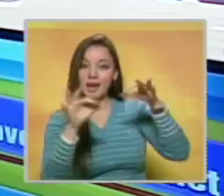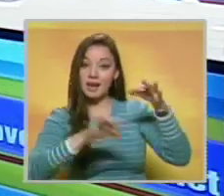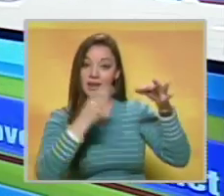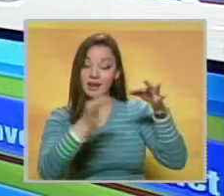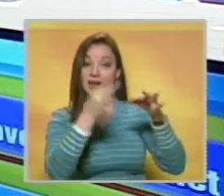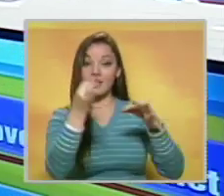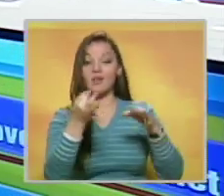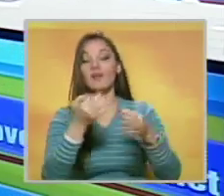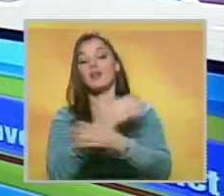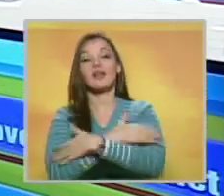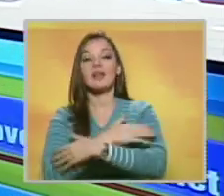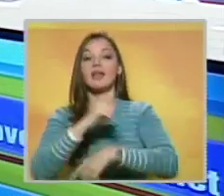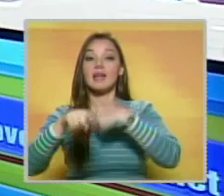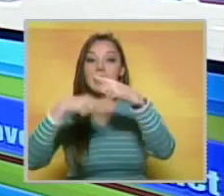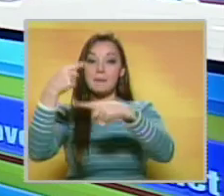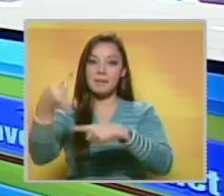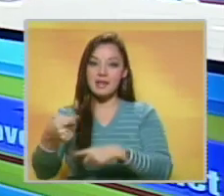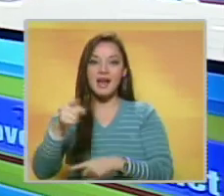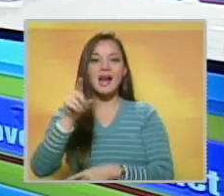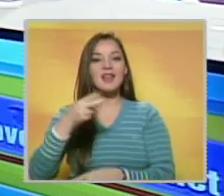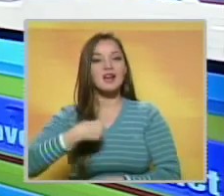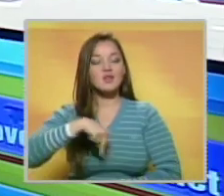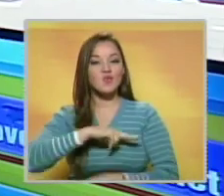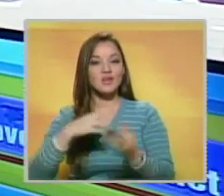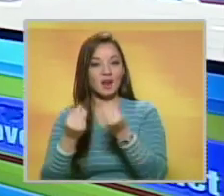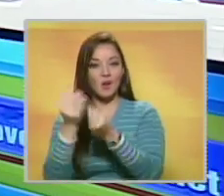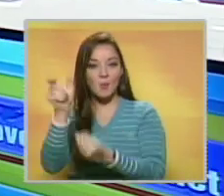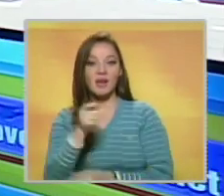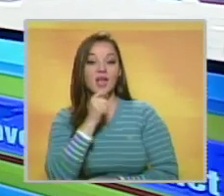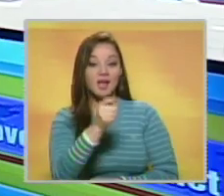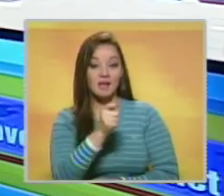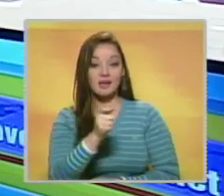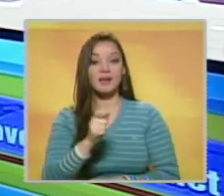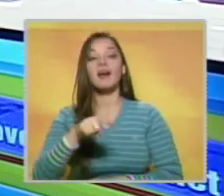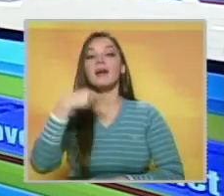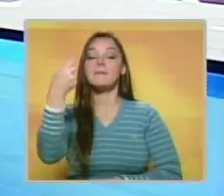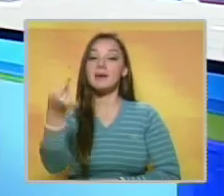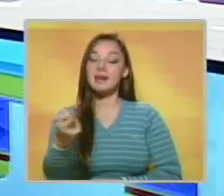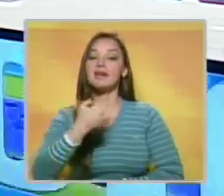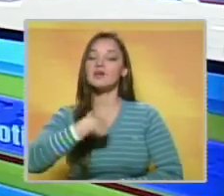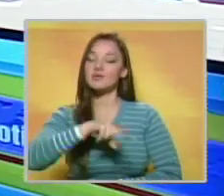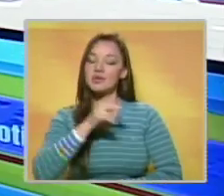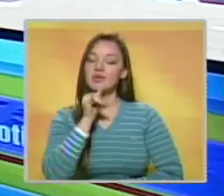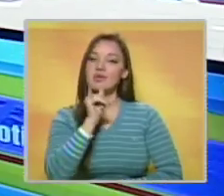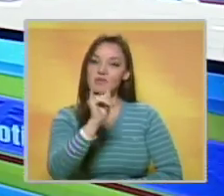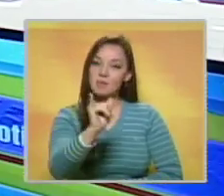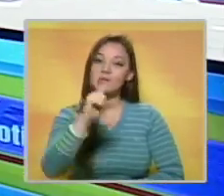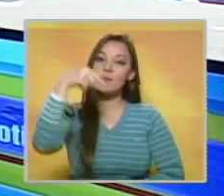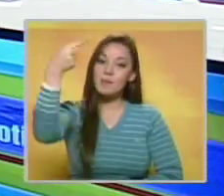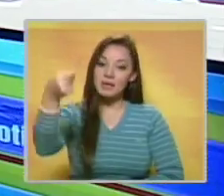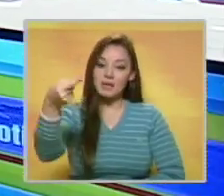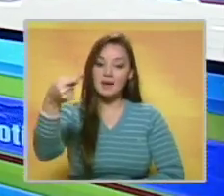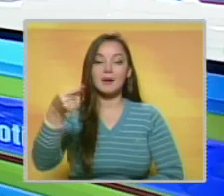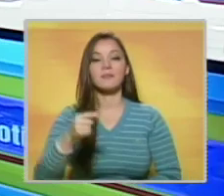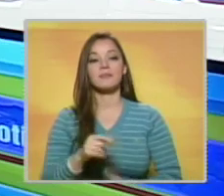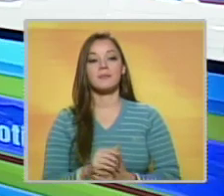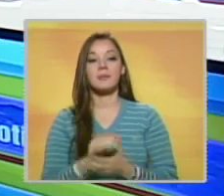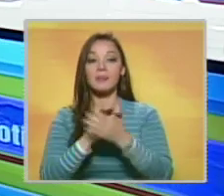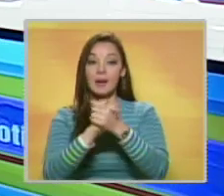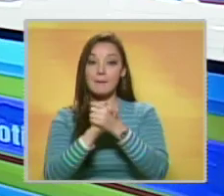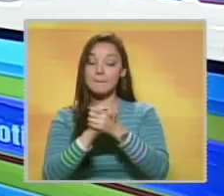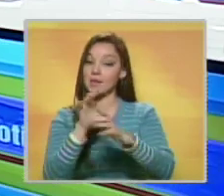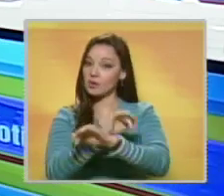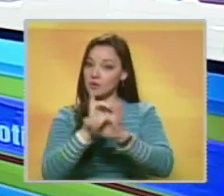Y mañana Lirio Pérez estará allí muy cerca. Mañana nosotros contándonos todo. Les tendremos toda la información de esa procesión. Muchísimas